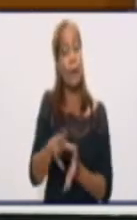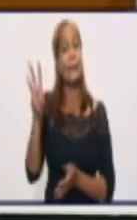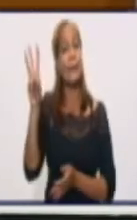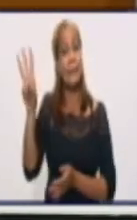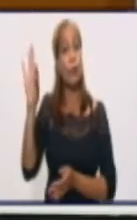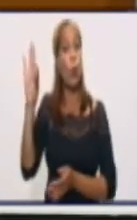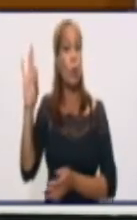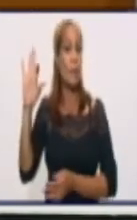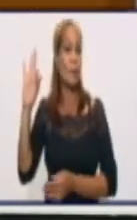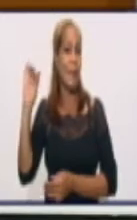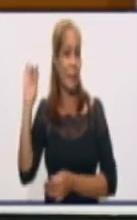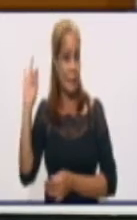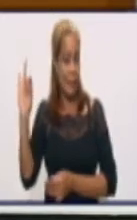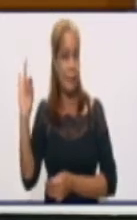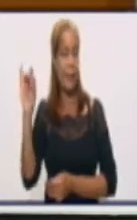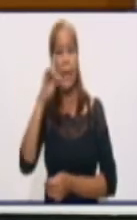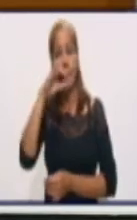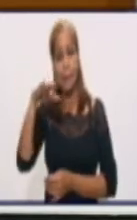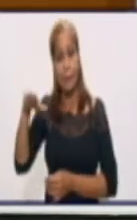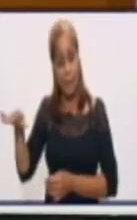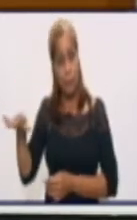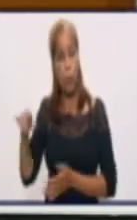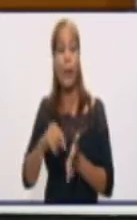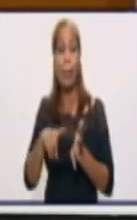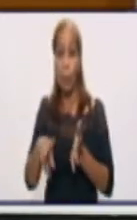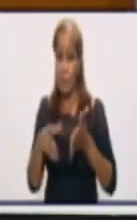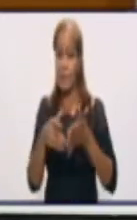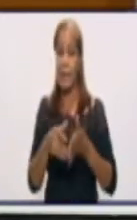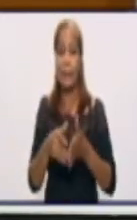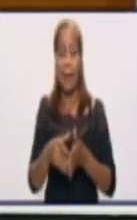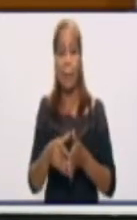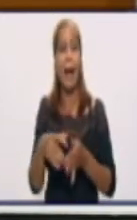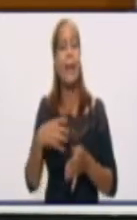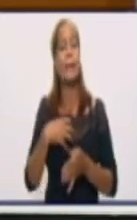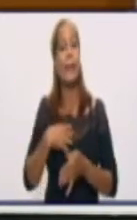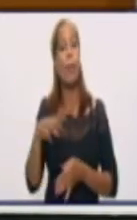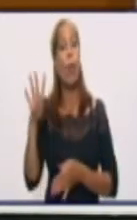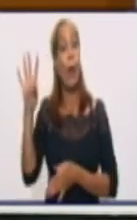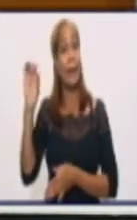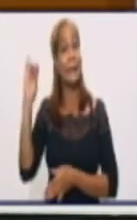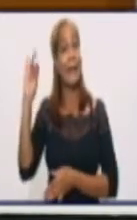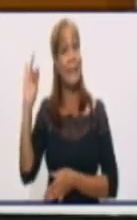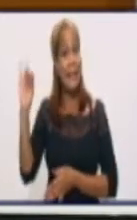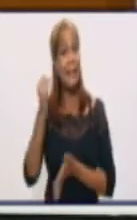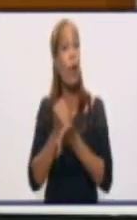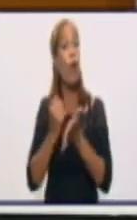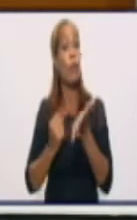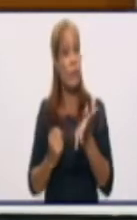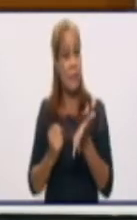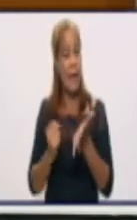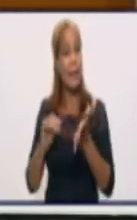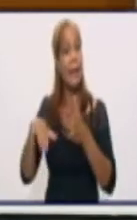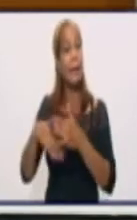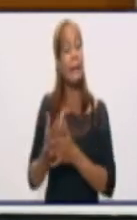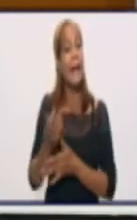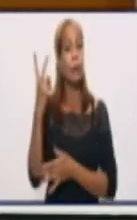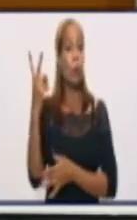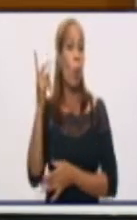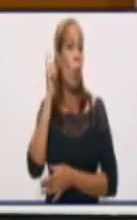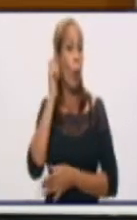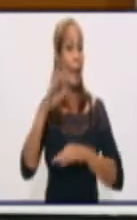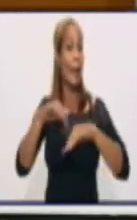niños que han sido confirmados a la COVID. Tenemos 47 activos. En el día se reportaron 2 embarazadas.